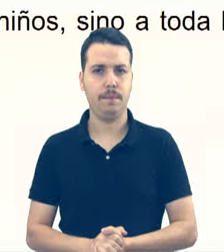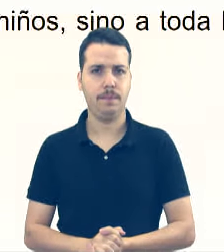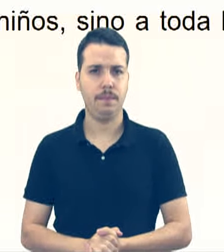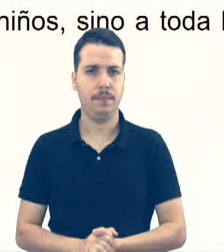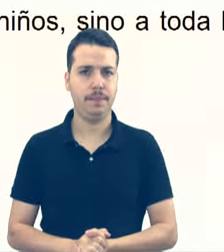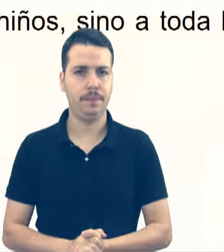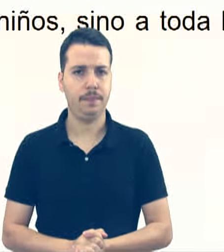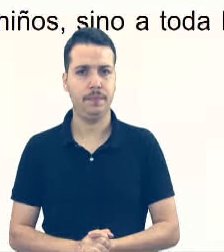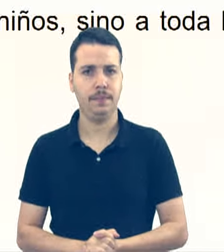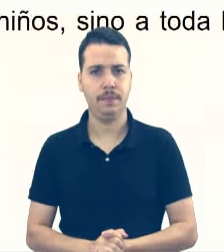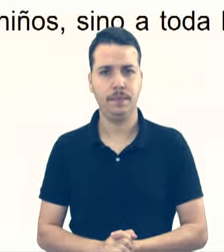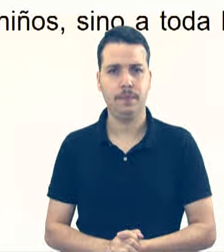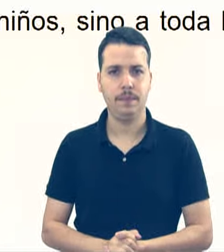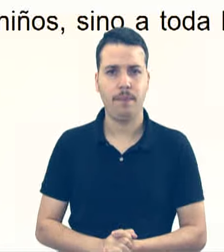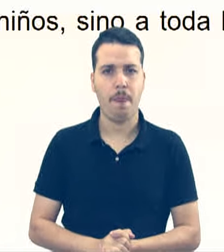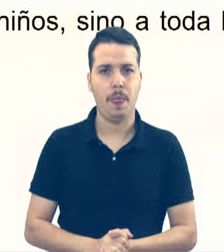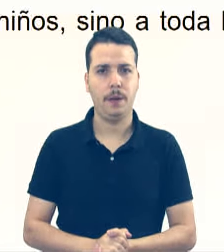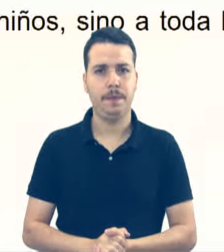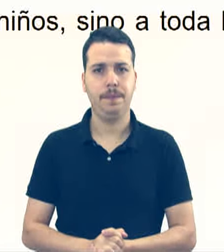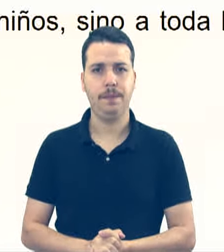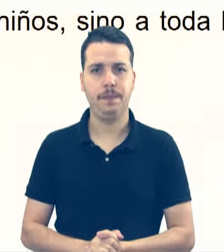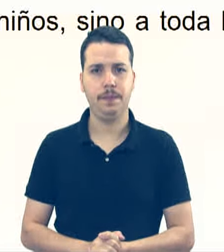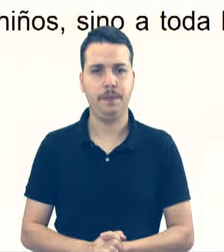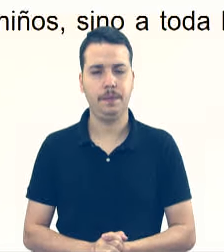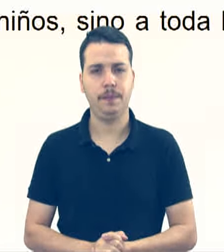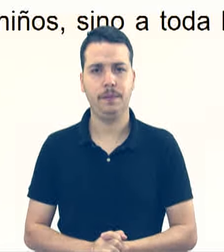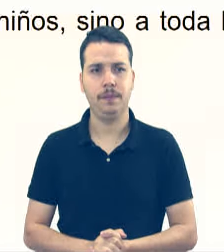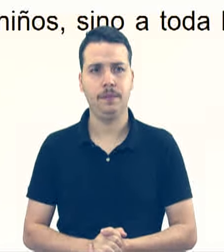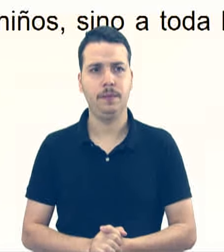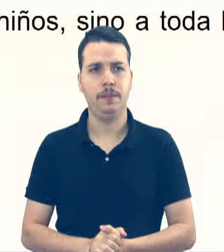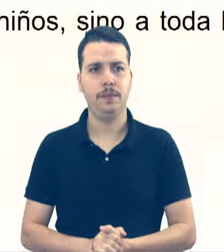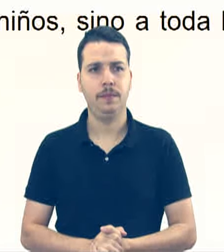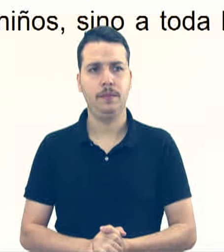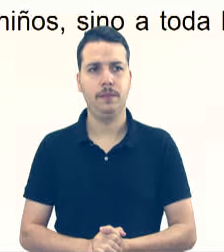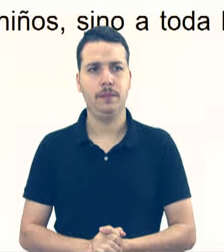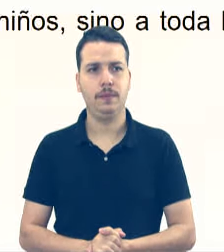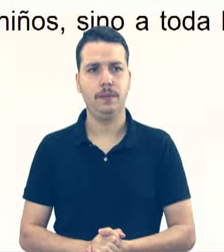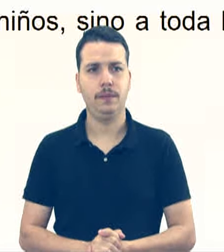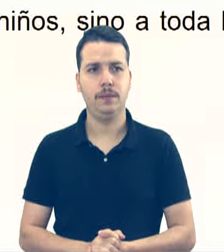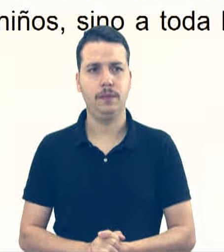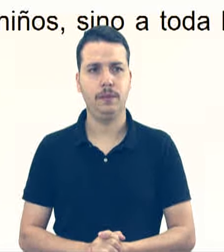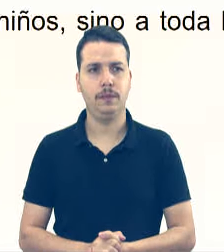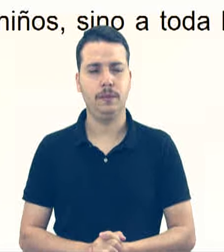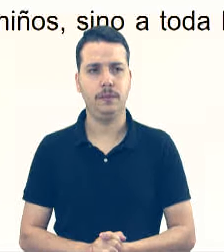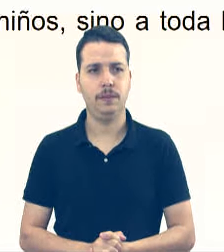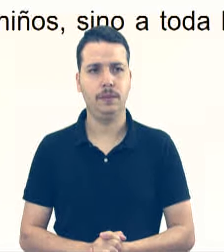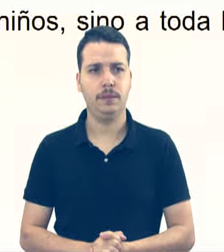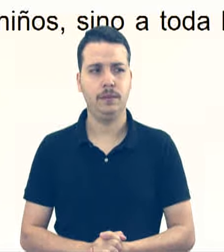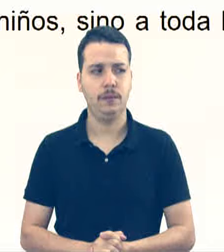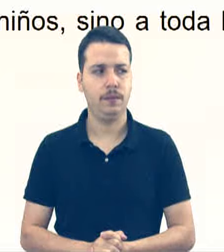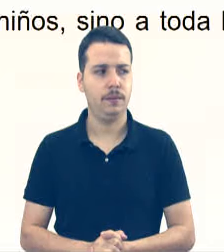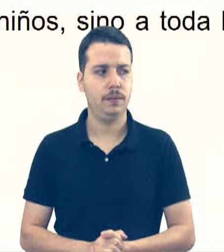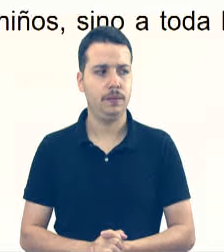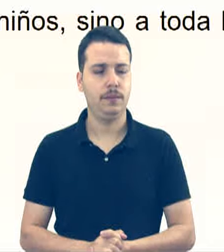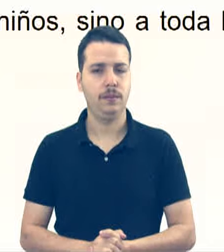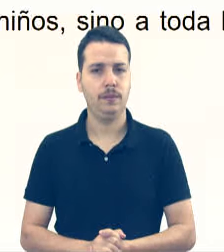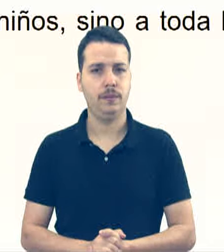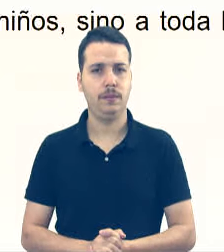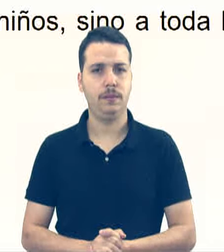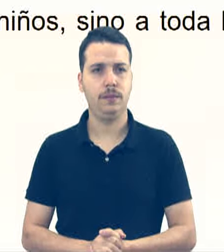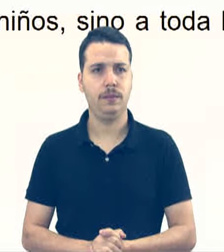estar más de moda últimamente es la adicción a los videojuegos. Un